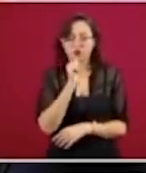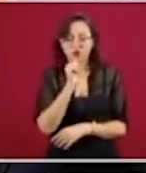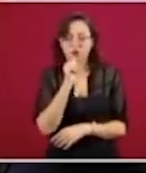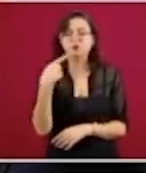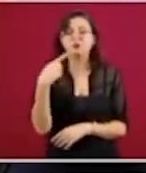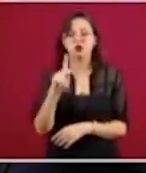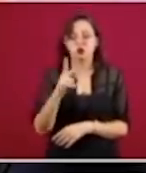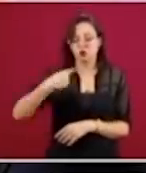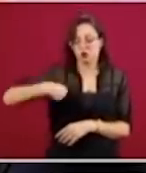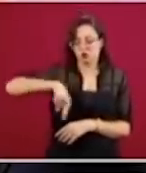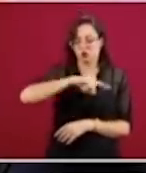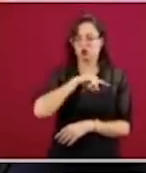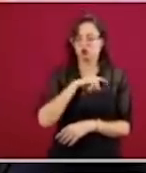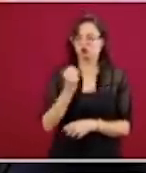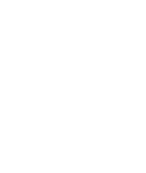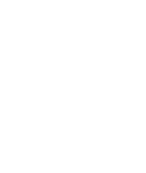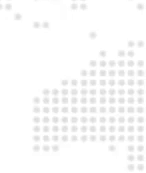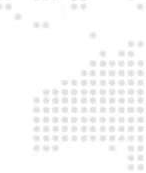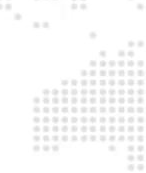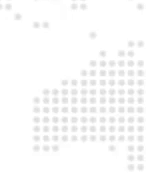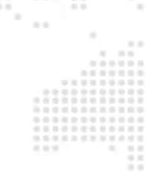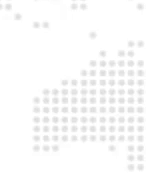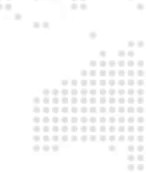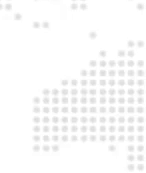a la fase 3